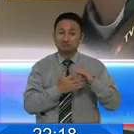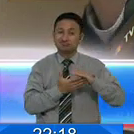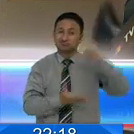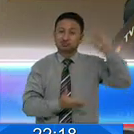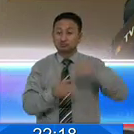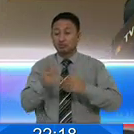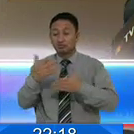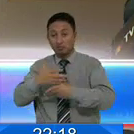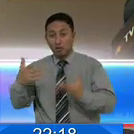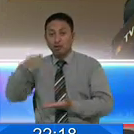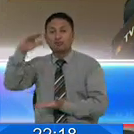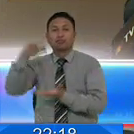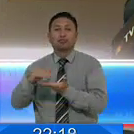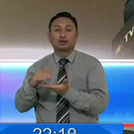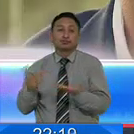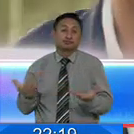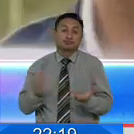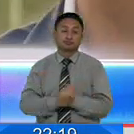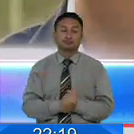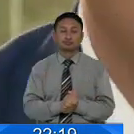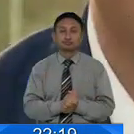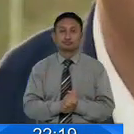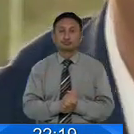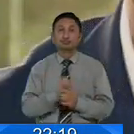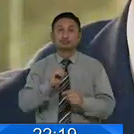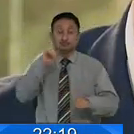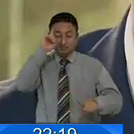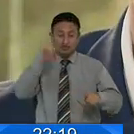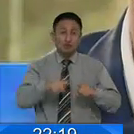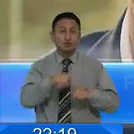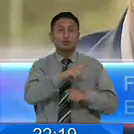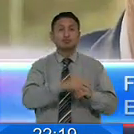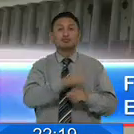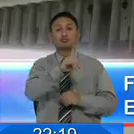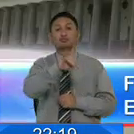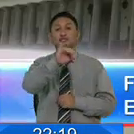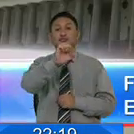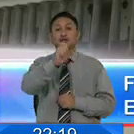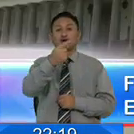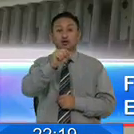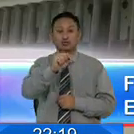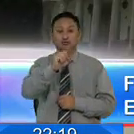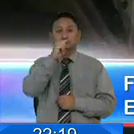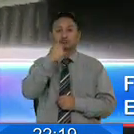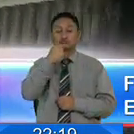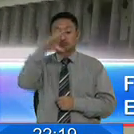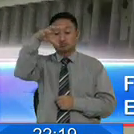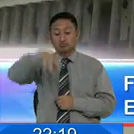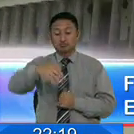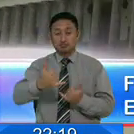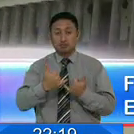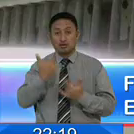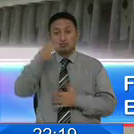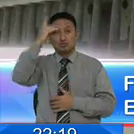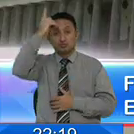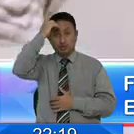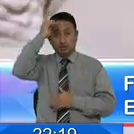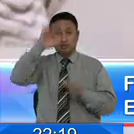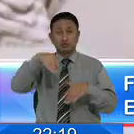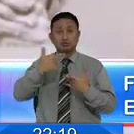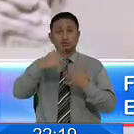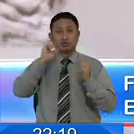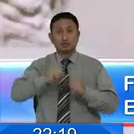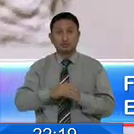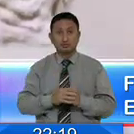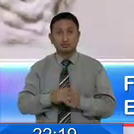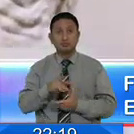cuesta muchísimo y muy poco eficiente. Con esto coincide el analista económico Diego Olmedo, que manifiesta que el Estado ha querido cubrir su déficit mediante la deuda